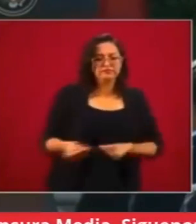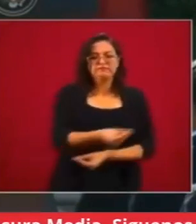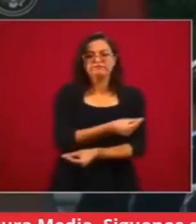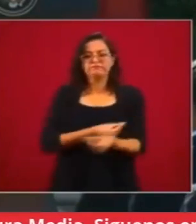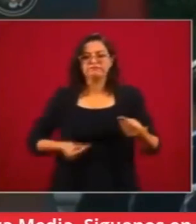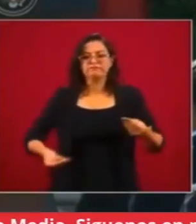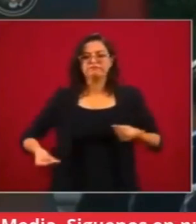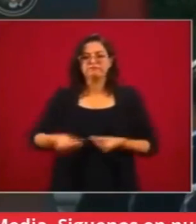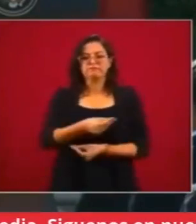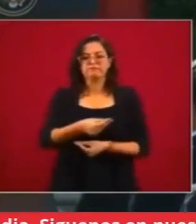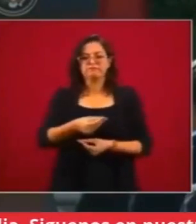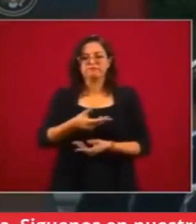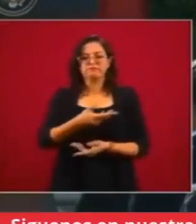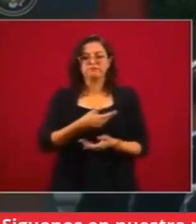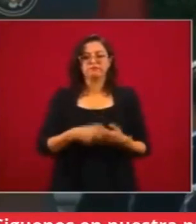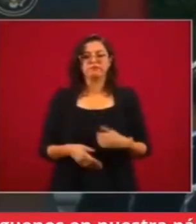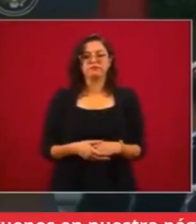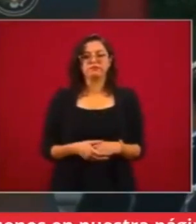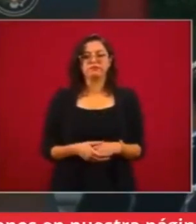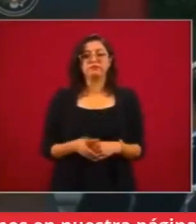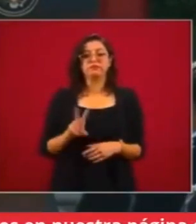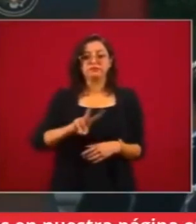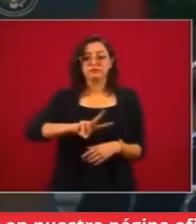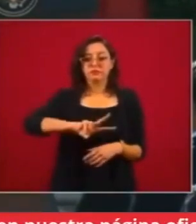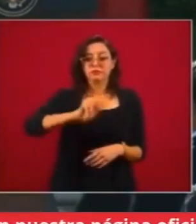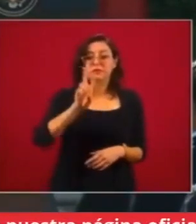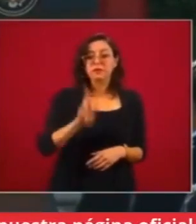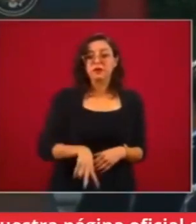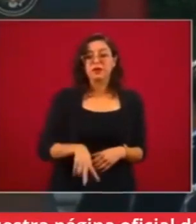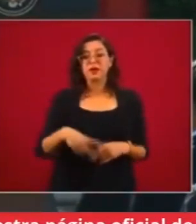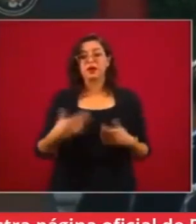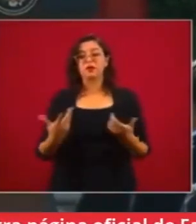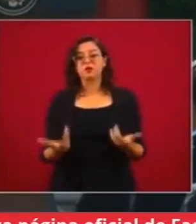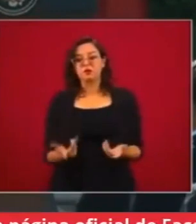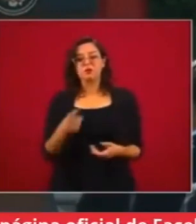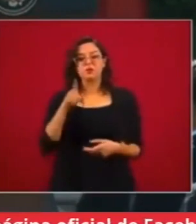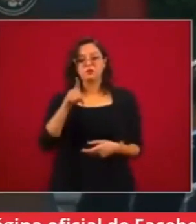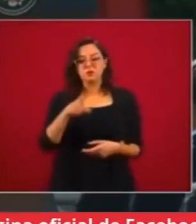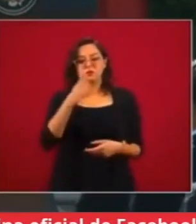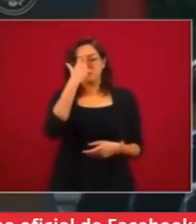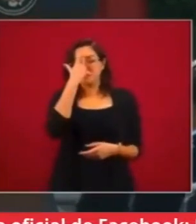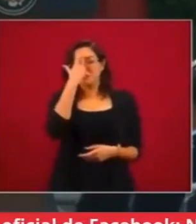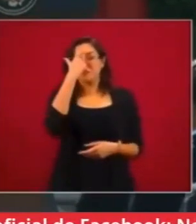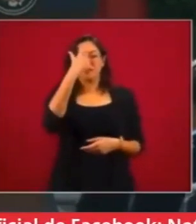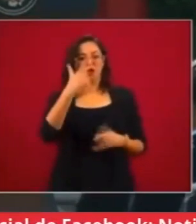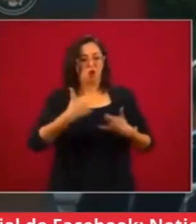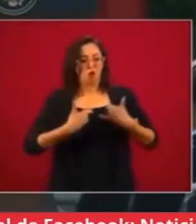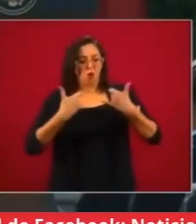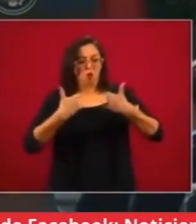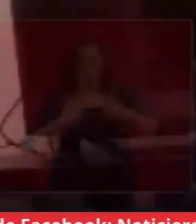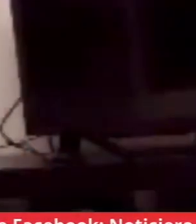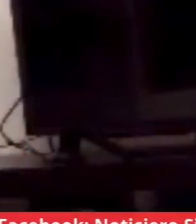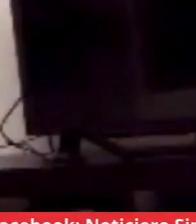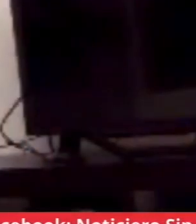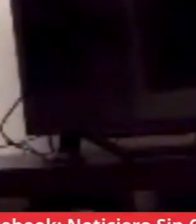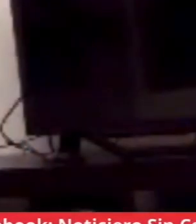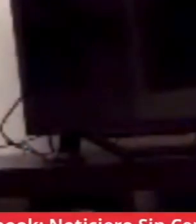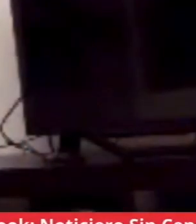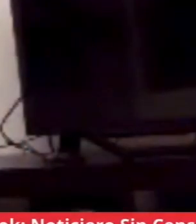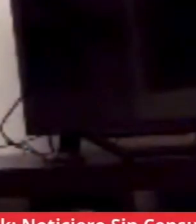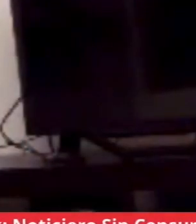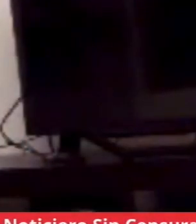Estados Unidos. Si vemos hoy todo lo que hablan respecto a lo que